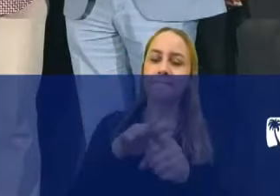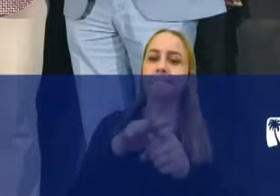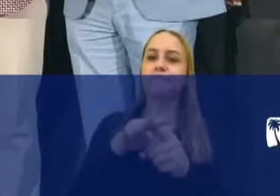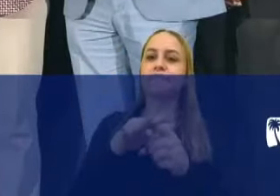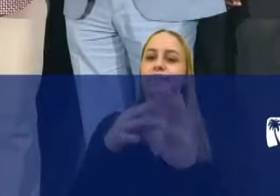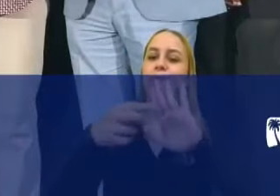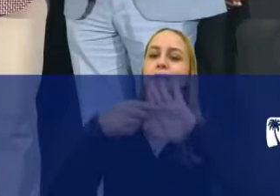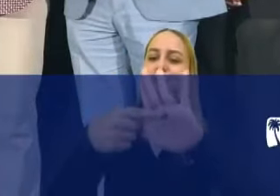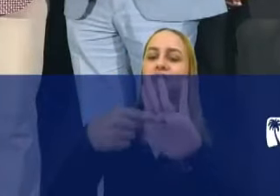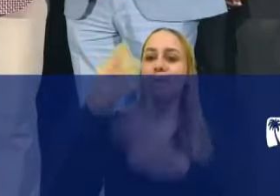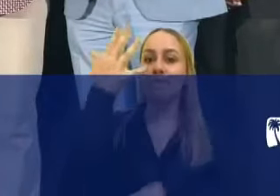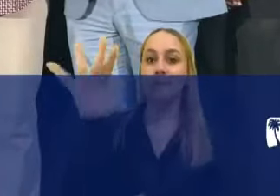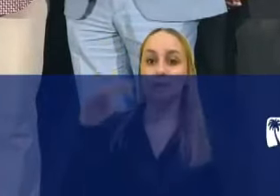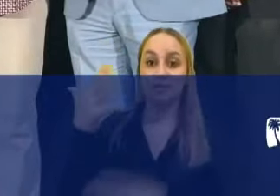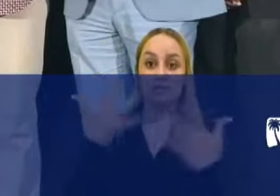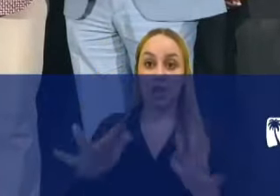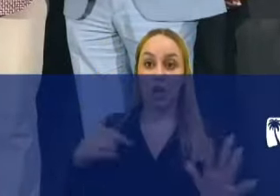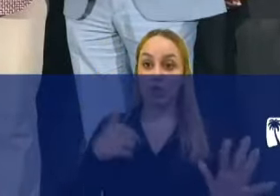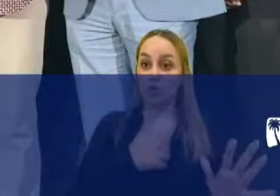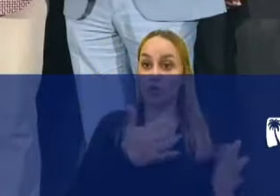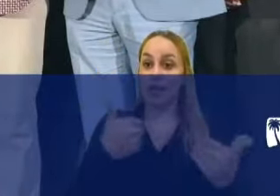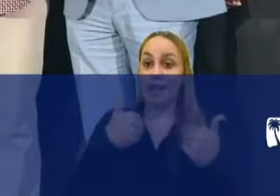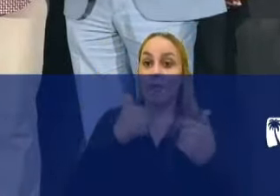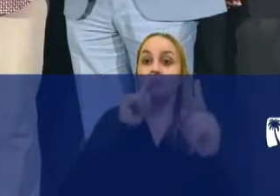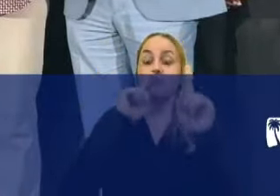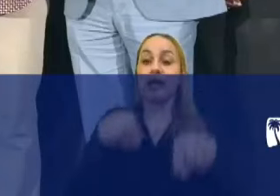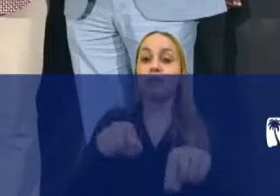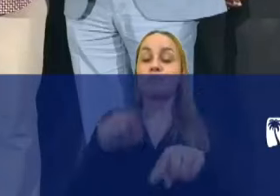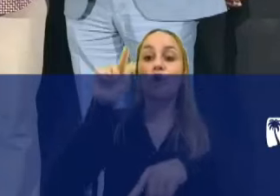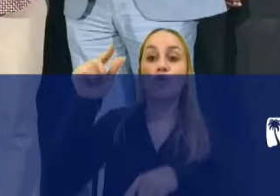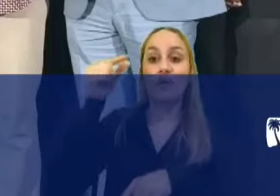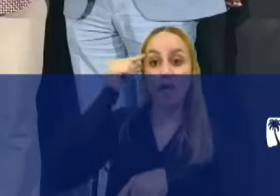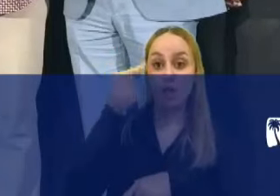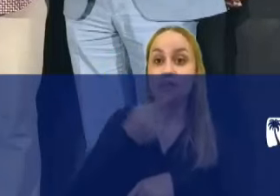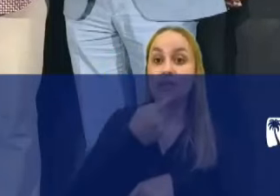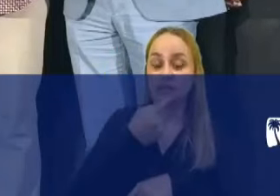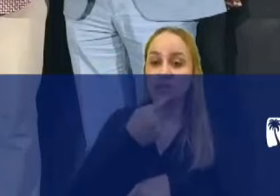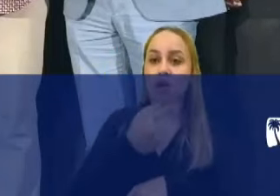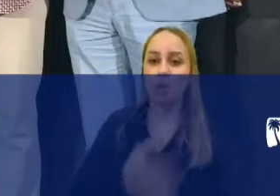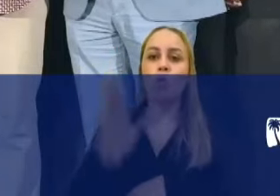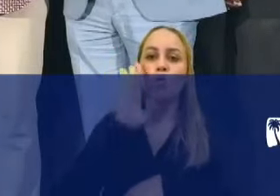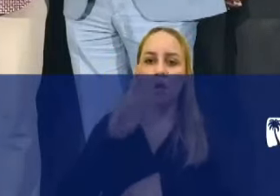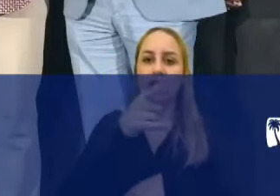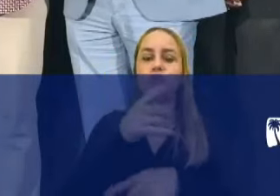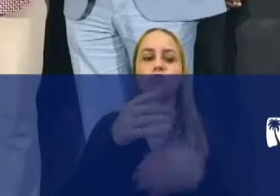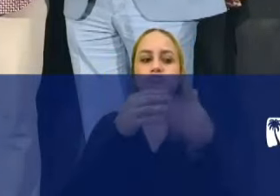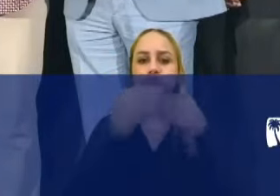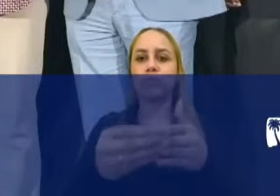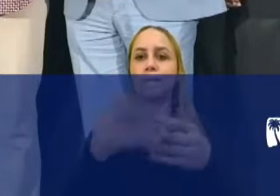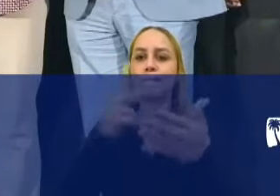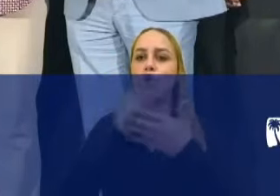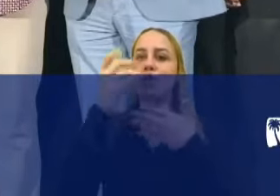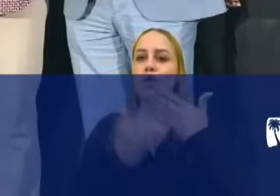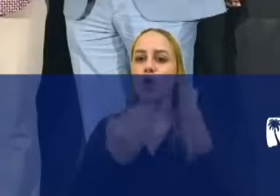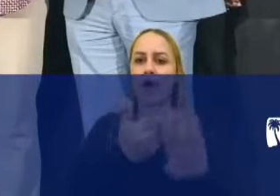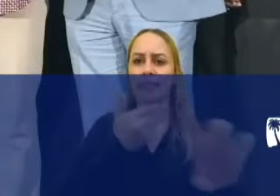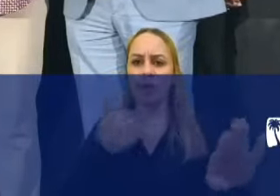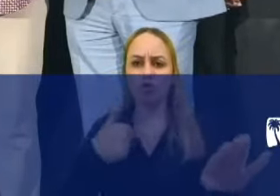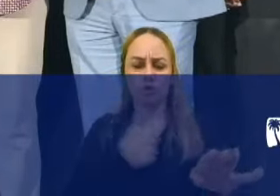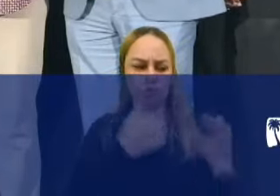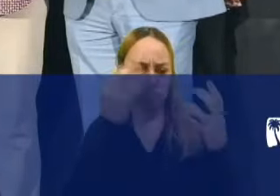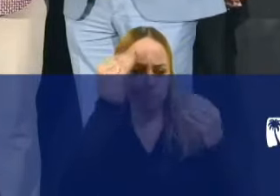proceso como corresponde de trámite legislativo pero con mucha celeridad y prontitud vamos a atender no tan solo los proyectos que presente la